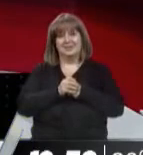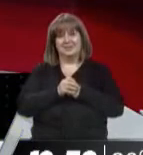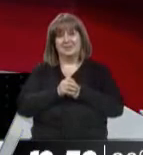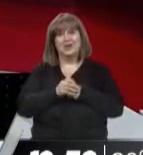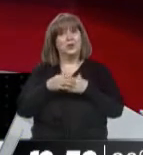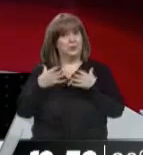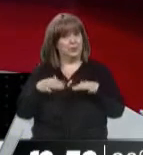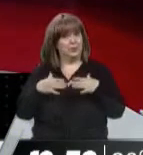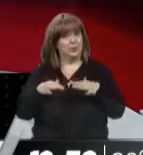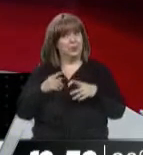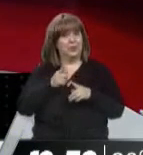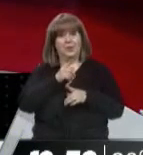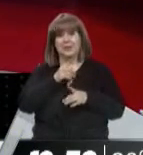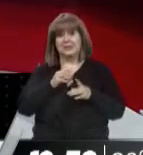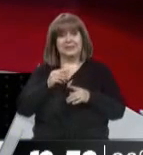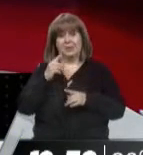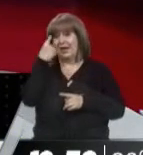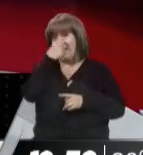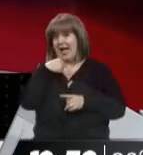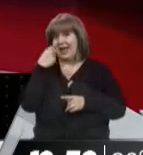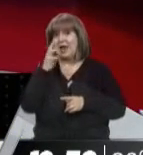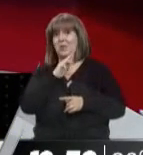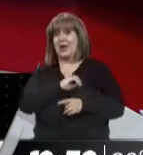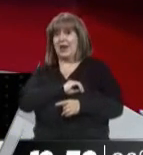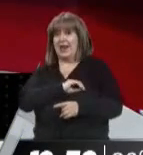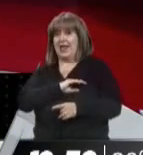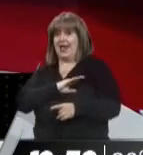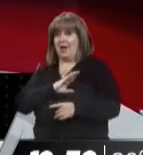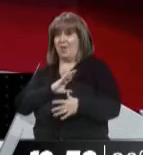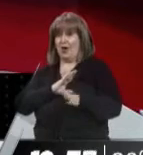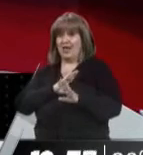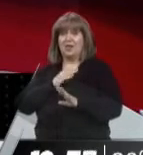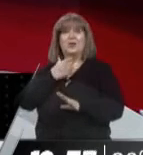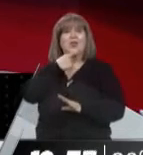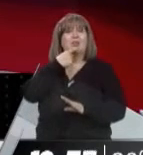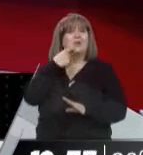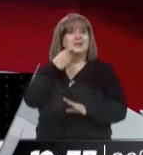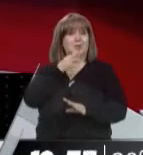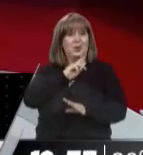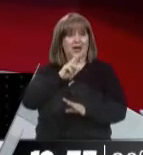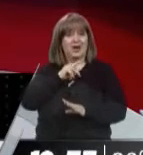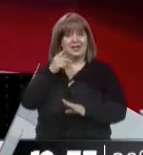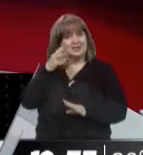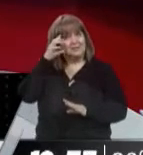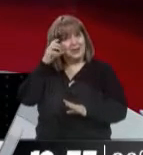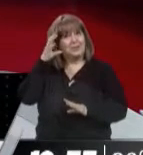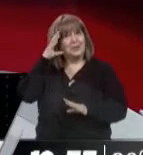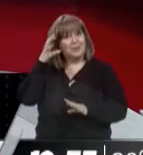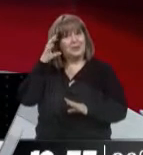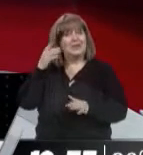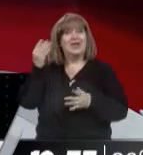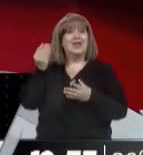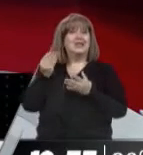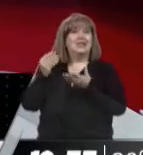Una mujer completamente enamorada, ¿no? Claro, absolutamente. Eso es lo que decíamos, sí, mientras oíamos la nota. enamorada de él y de su